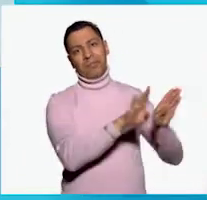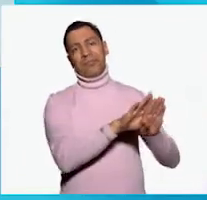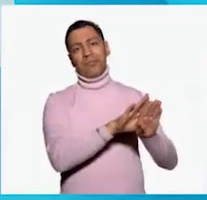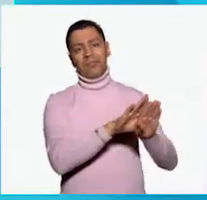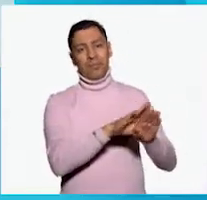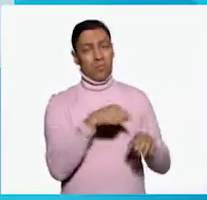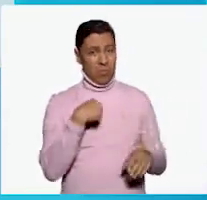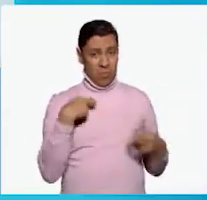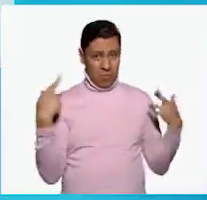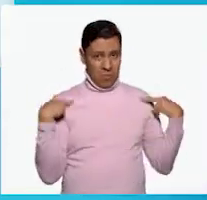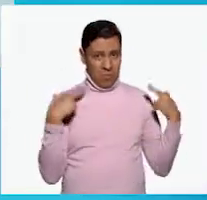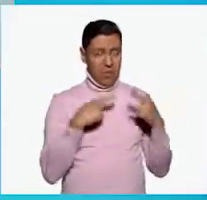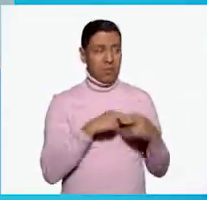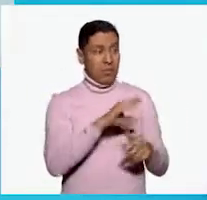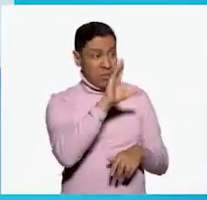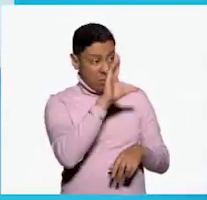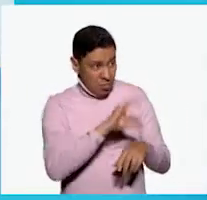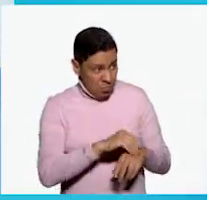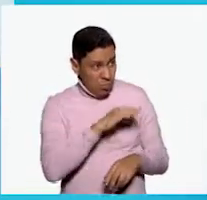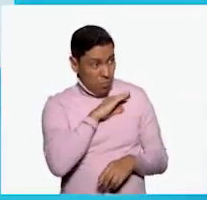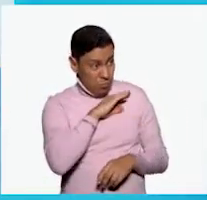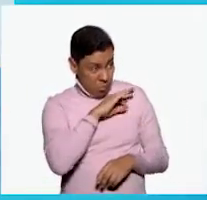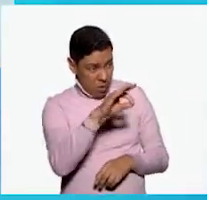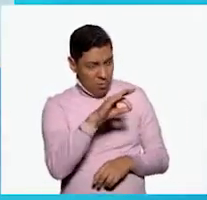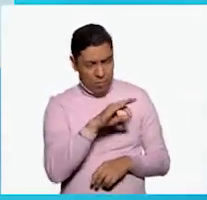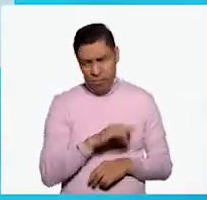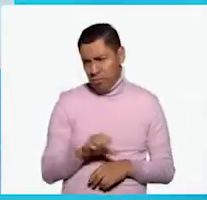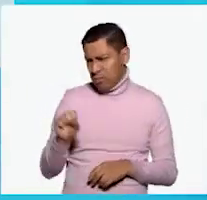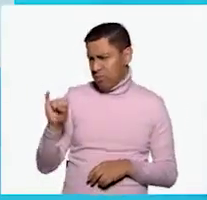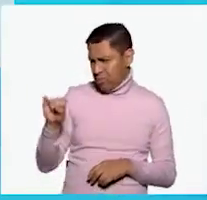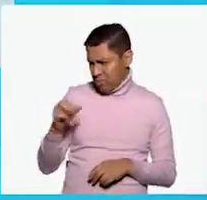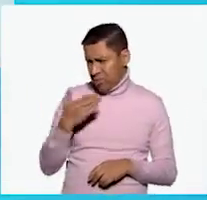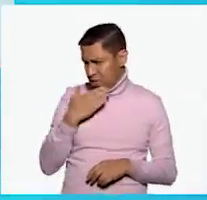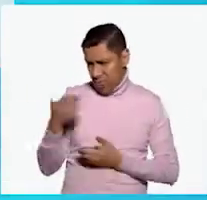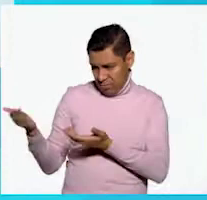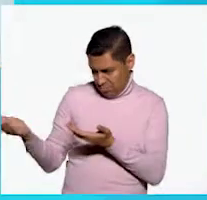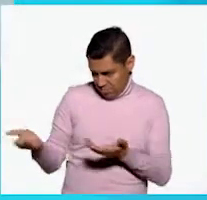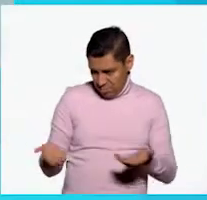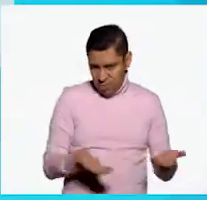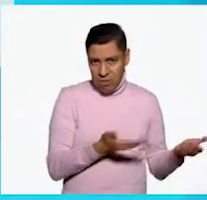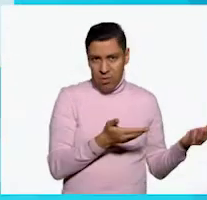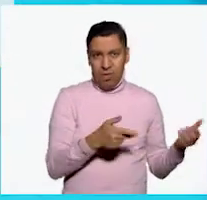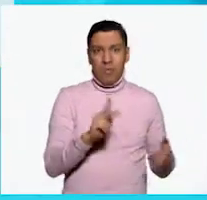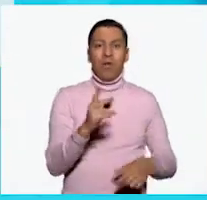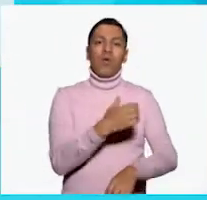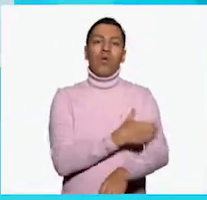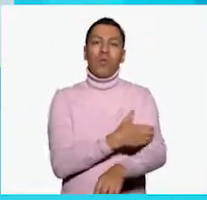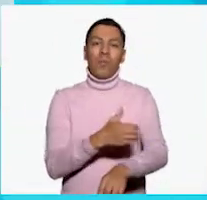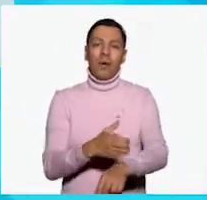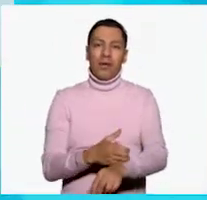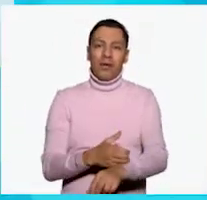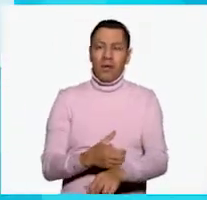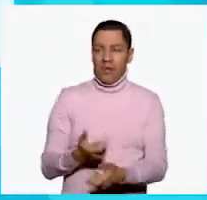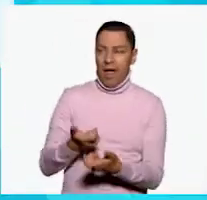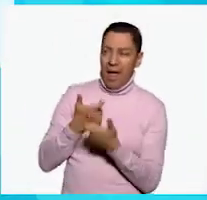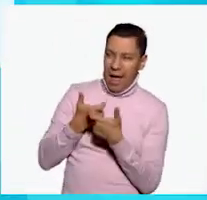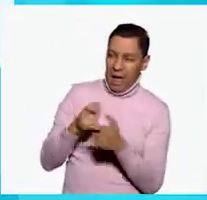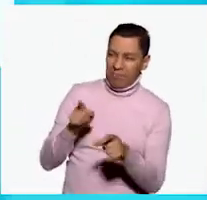maestra de poder entrar. Me dijo que sí y todo estaba bien, pero algunos de mis compañeros se